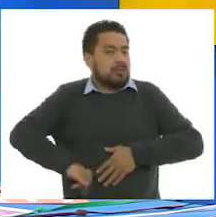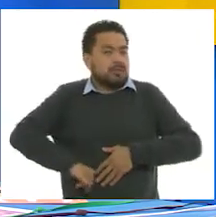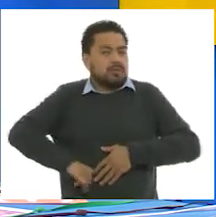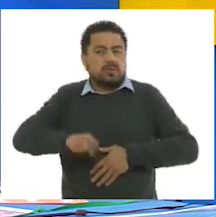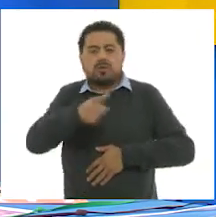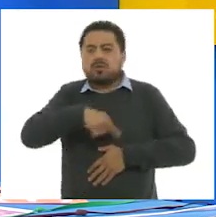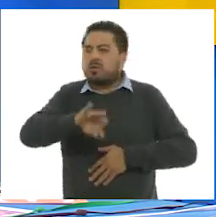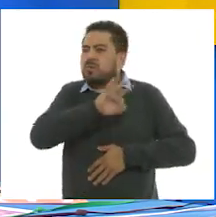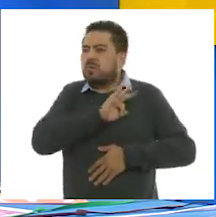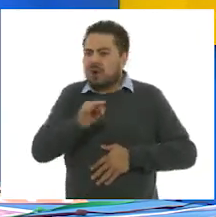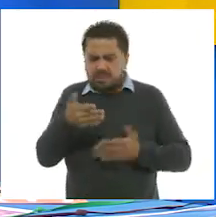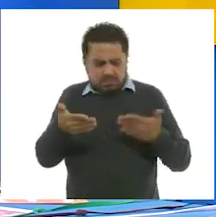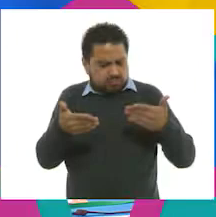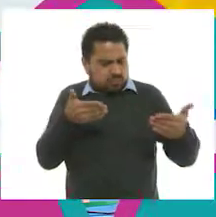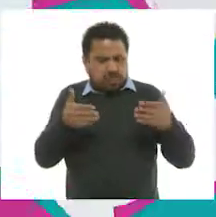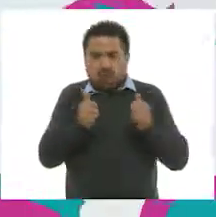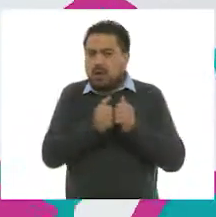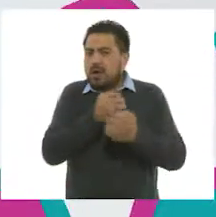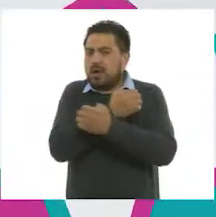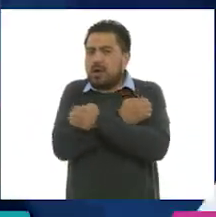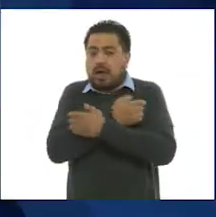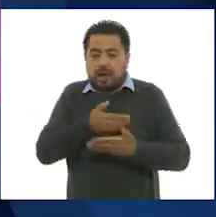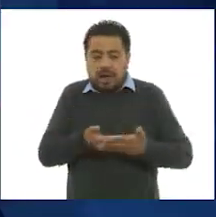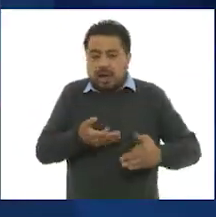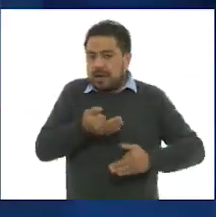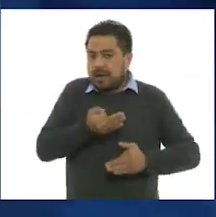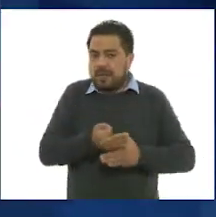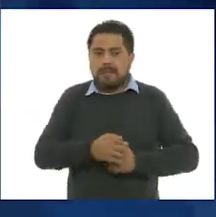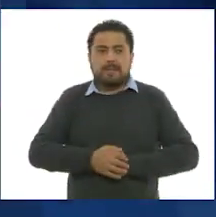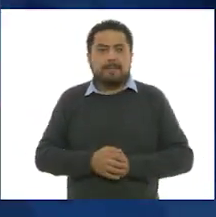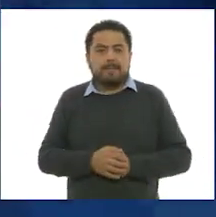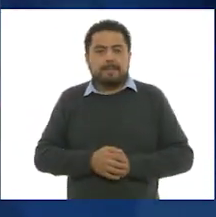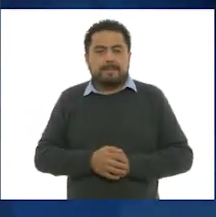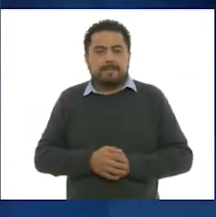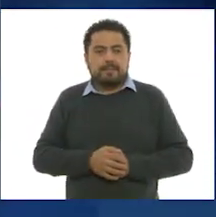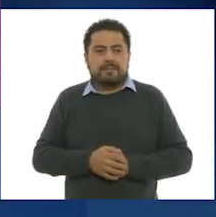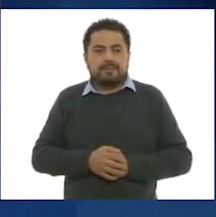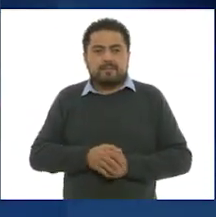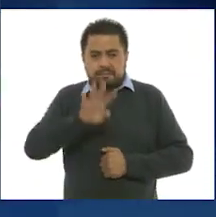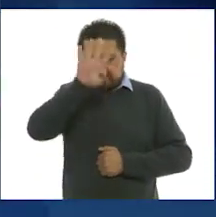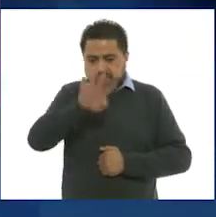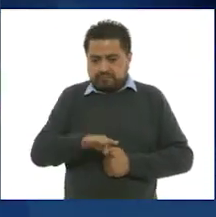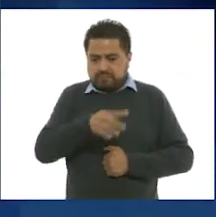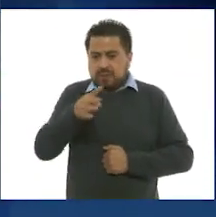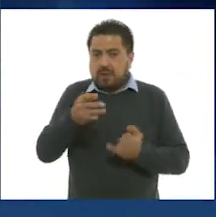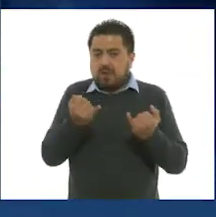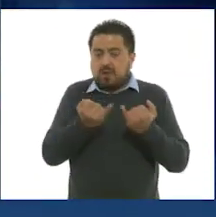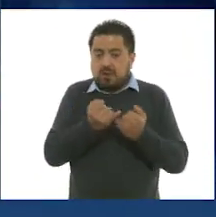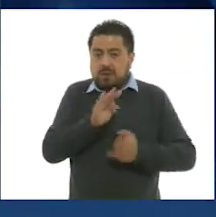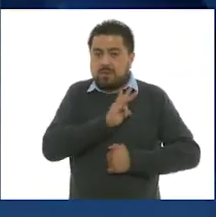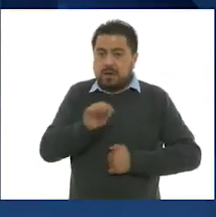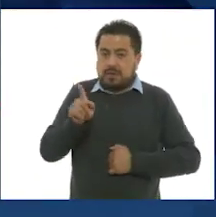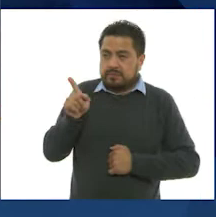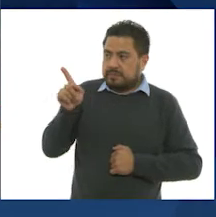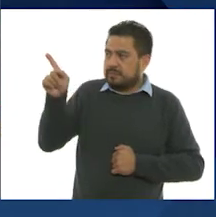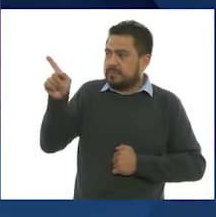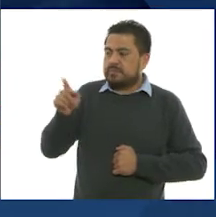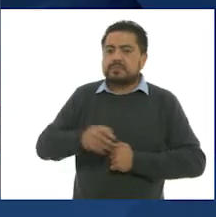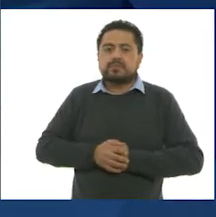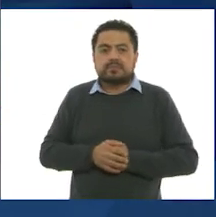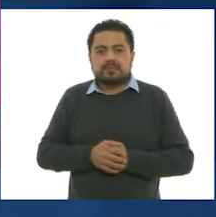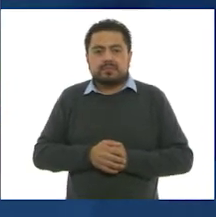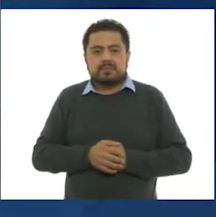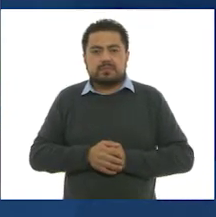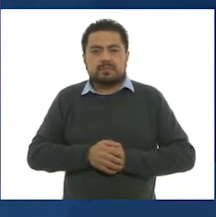los puedan comparar con la educación actual. Su cuadro tejido puede quedar de la siguiente manera. Vas